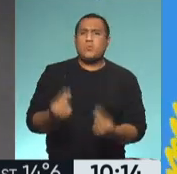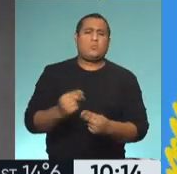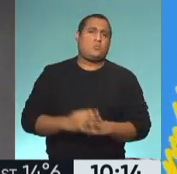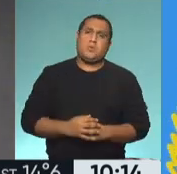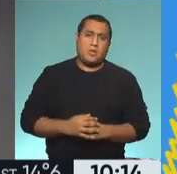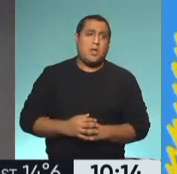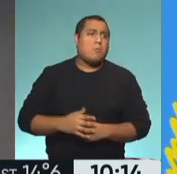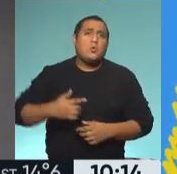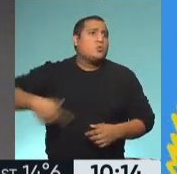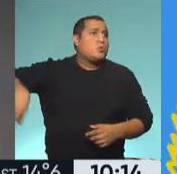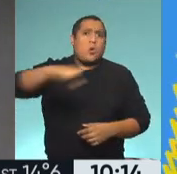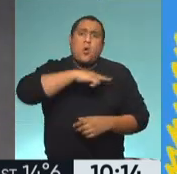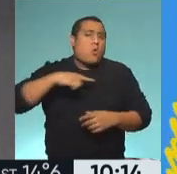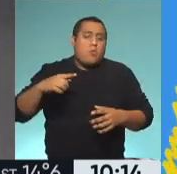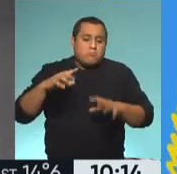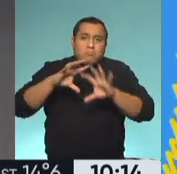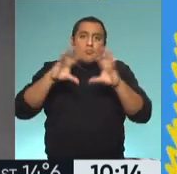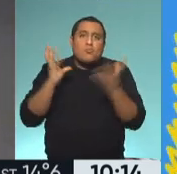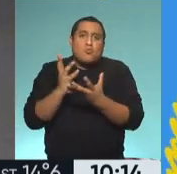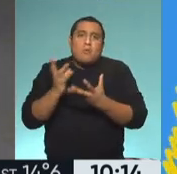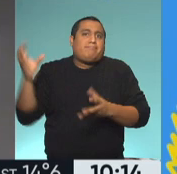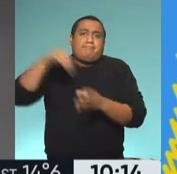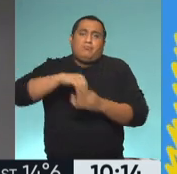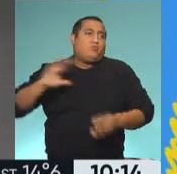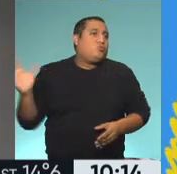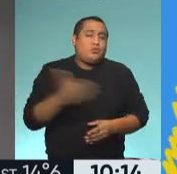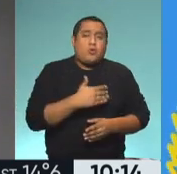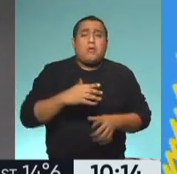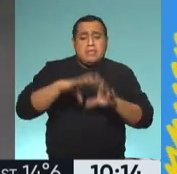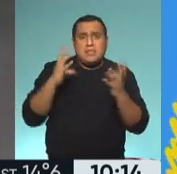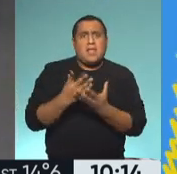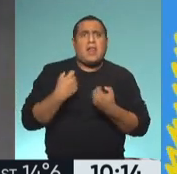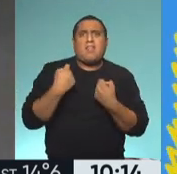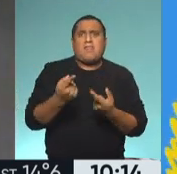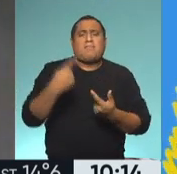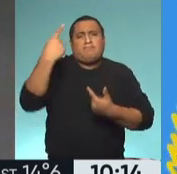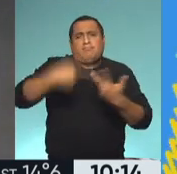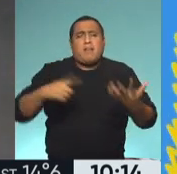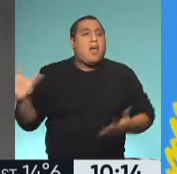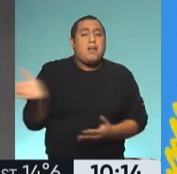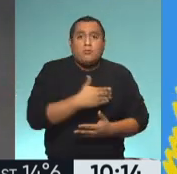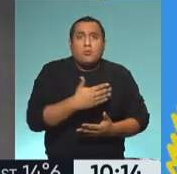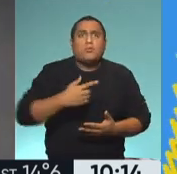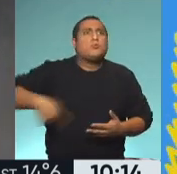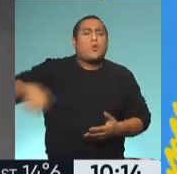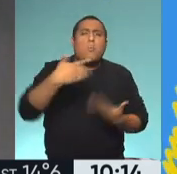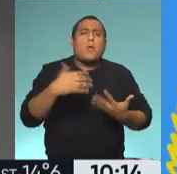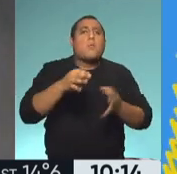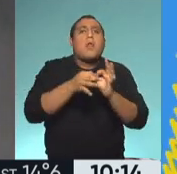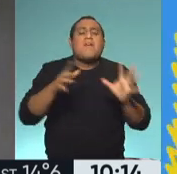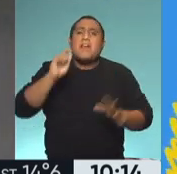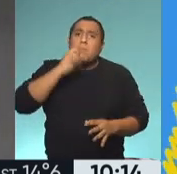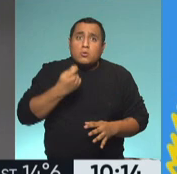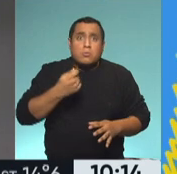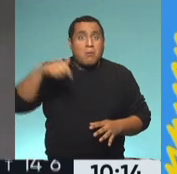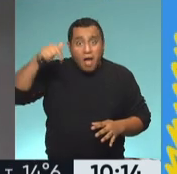sitio para todos. La buena tierra es rica y puede alimentar a todos los seres. El camino de la vida puede ser libre y hermoso, pero lo hemos